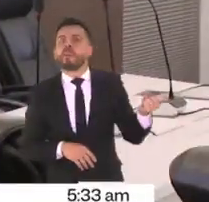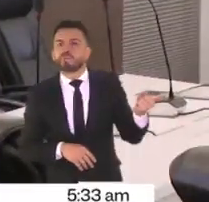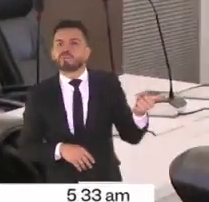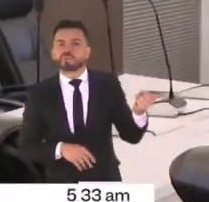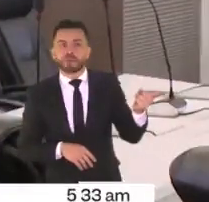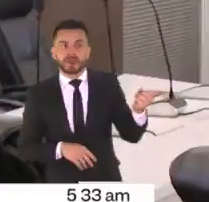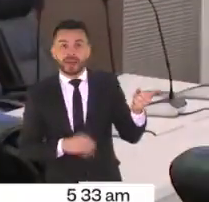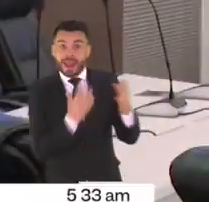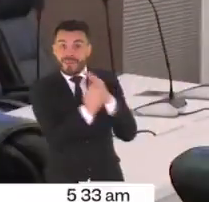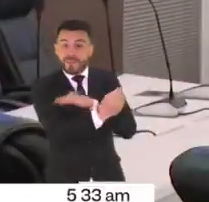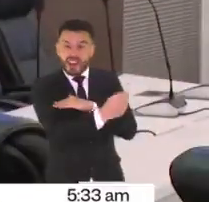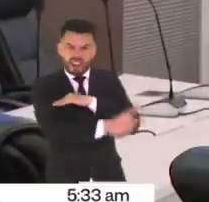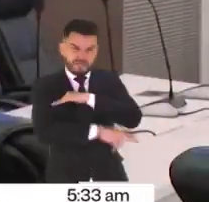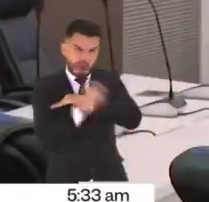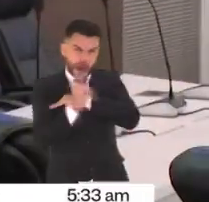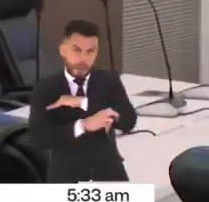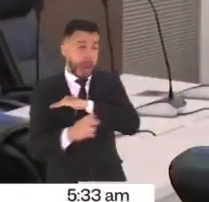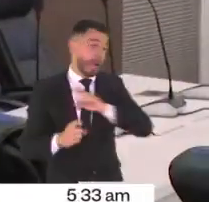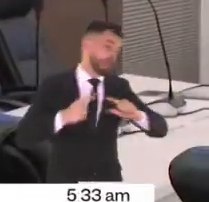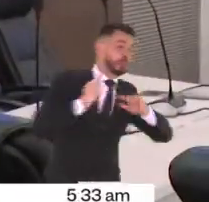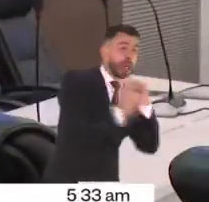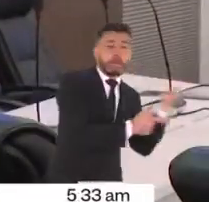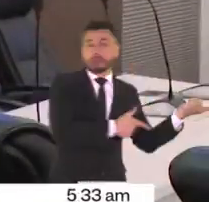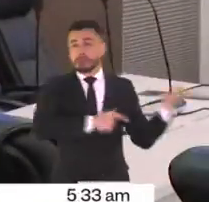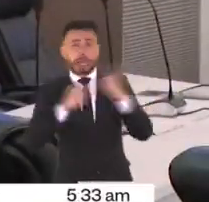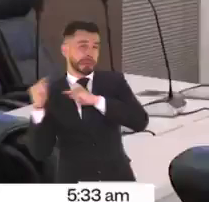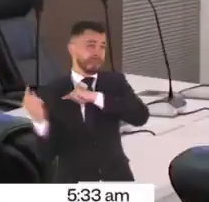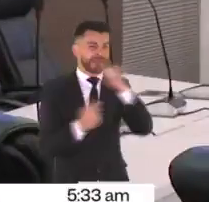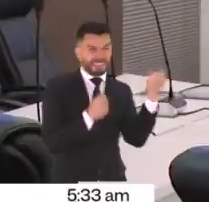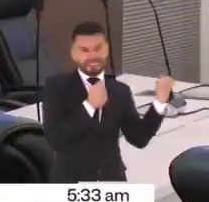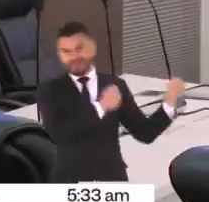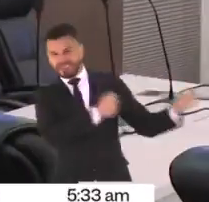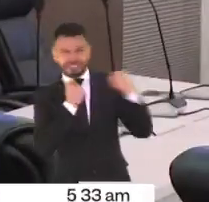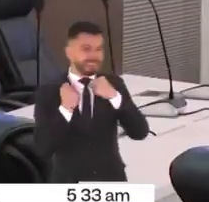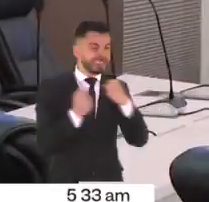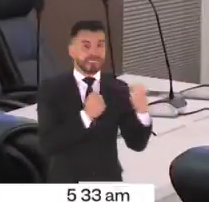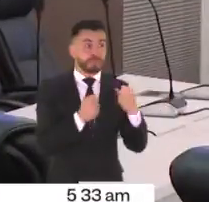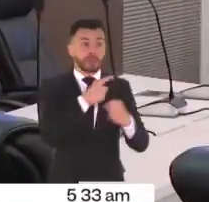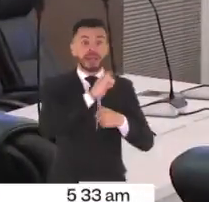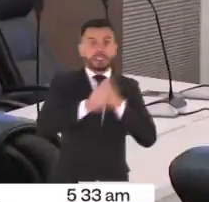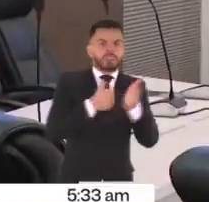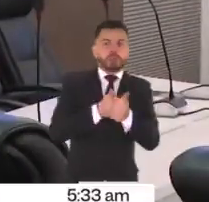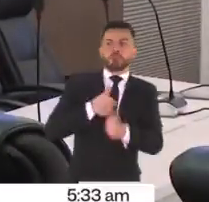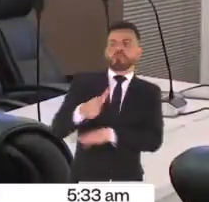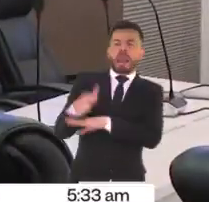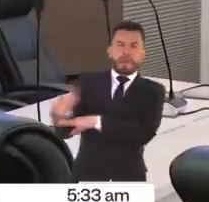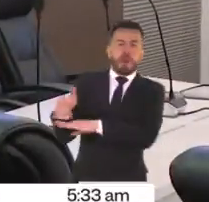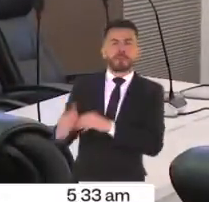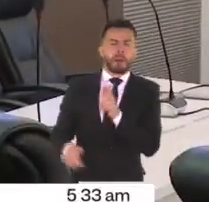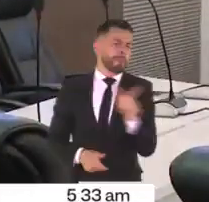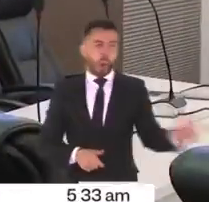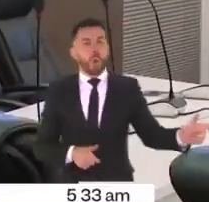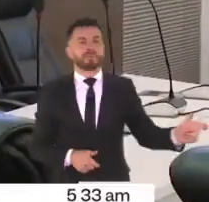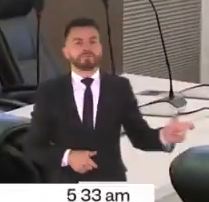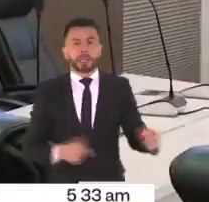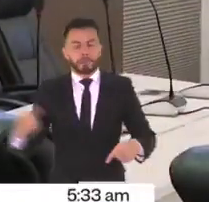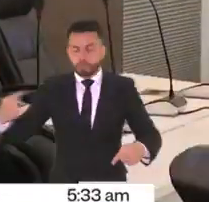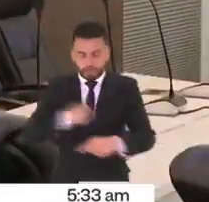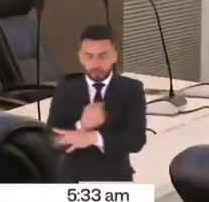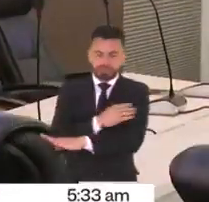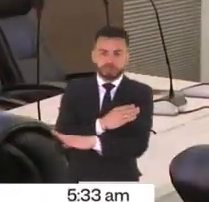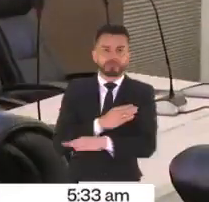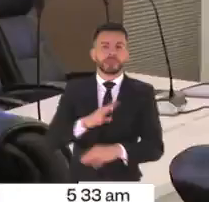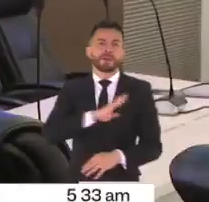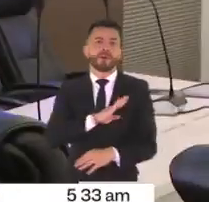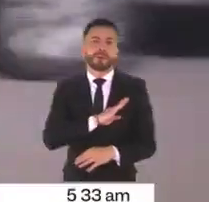en ese forcejeo en esa eh victimización disparan Y uno disparos que finalmente desamente termina con la